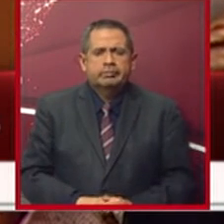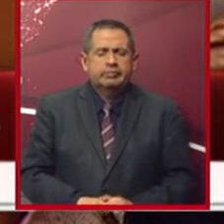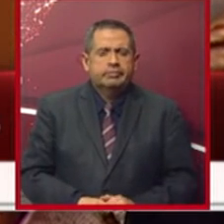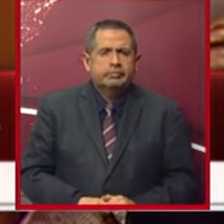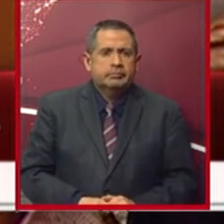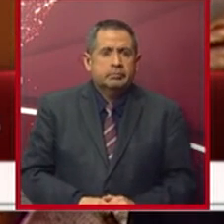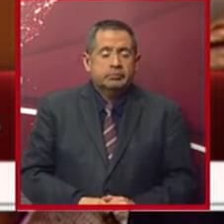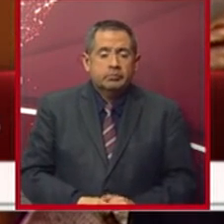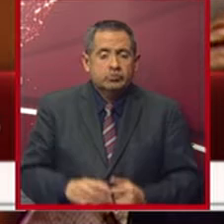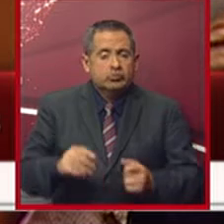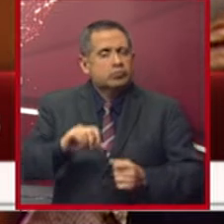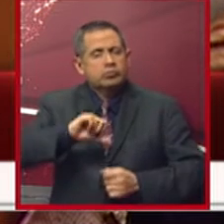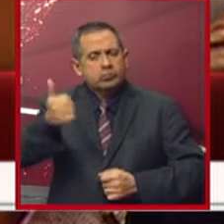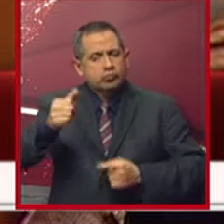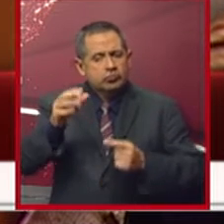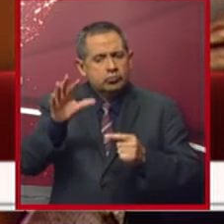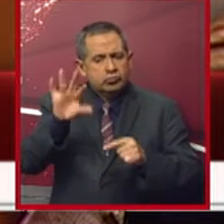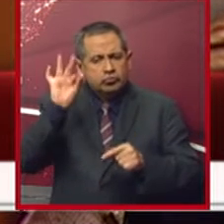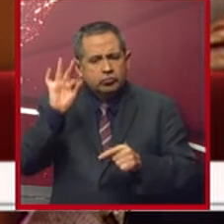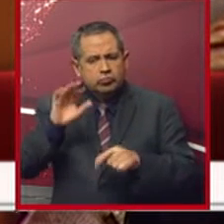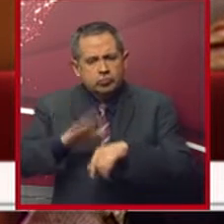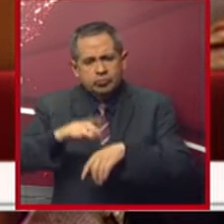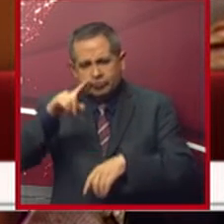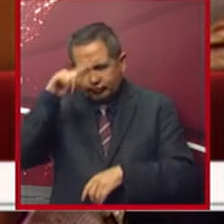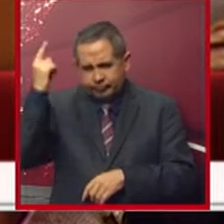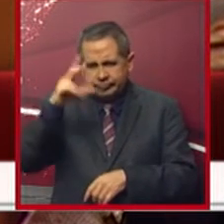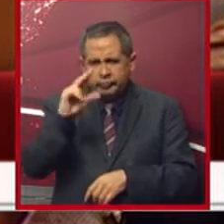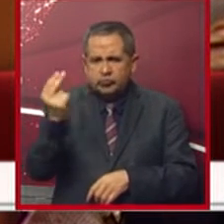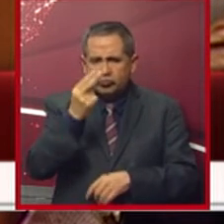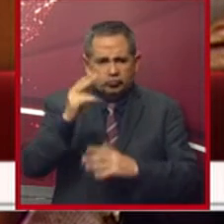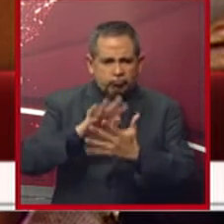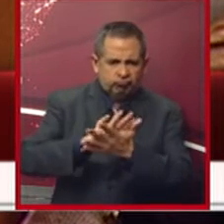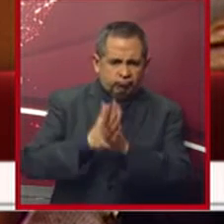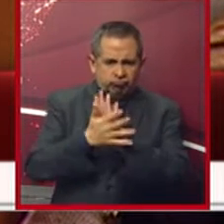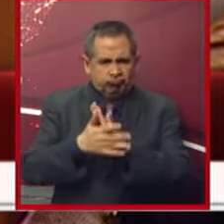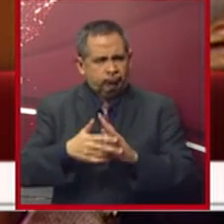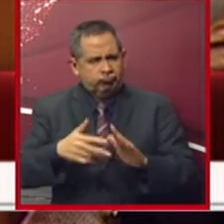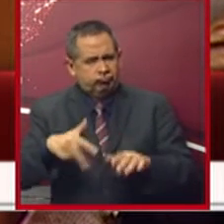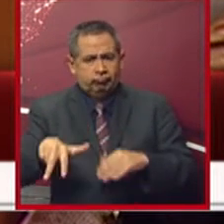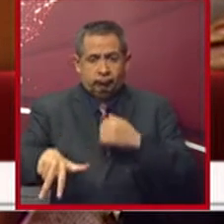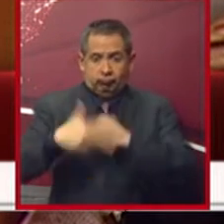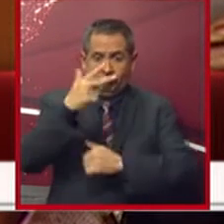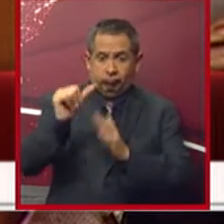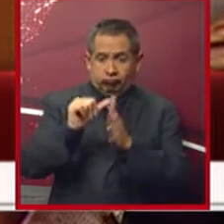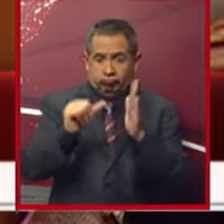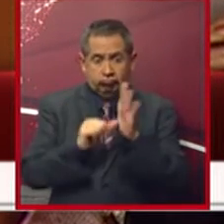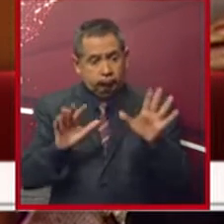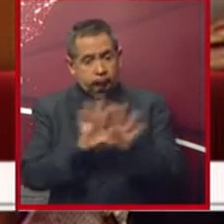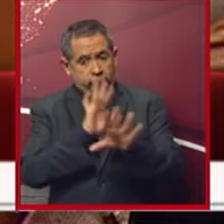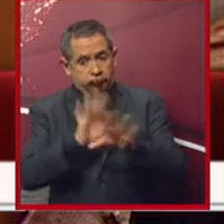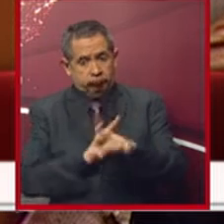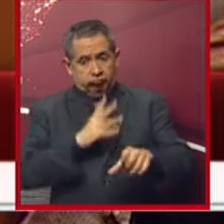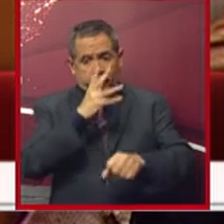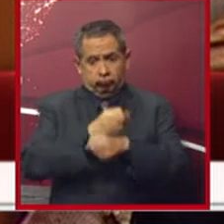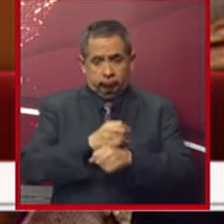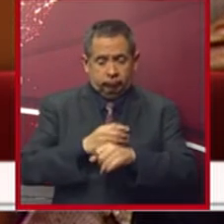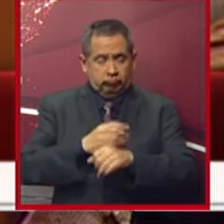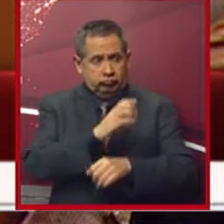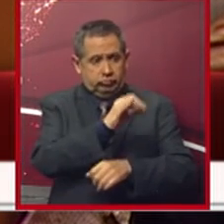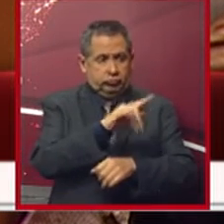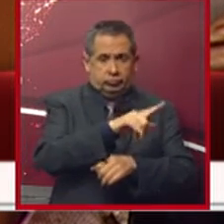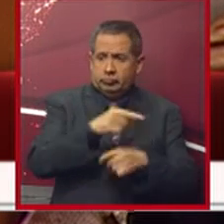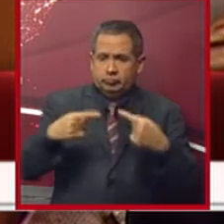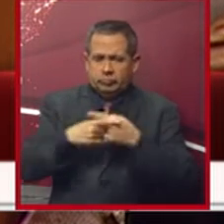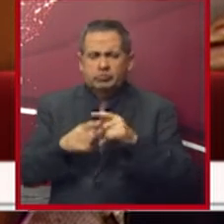Hay algunas alternativas que parecerían más simples, que no requieren reformar 13 artículos de la Constitución, ni trastocar el equilibrio entre civiles y